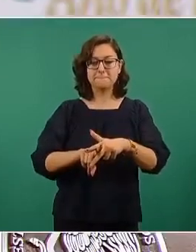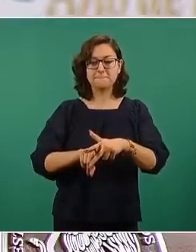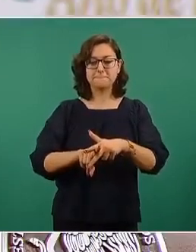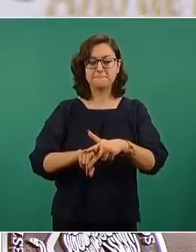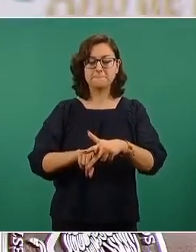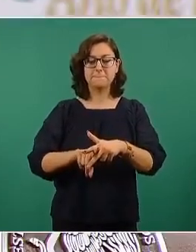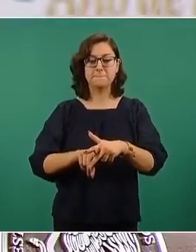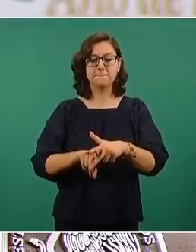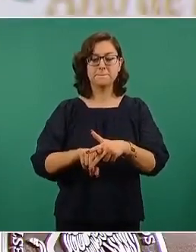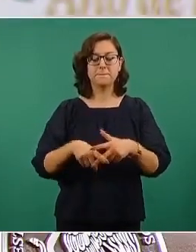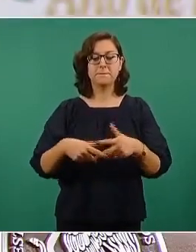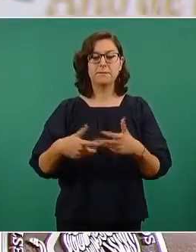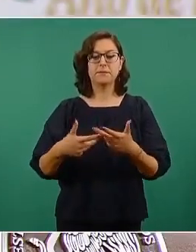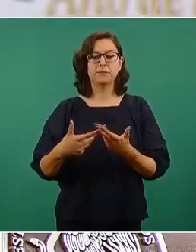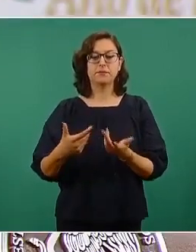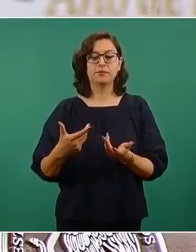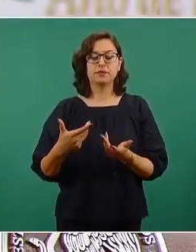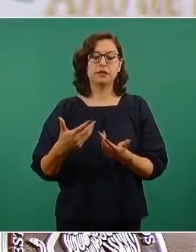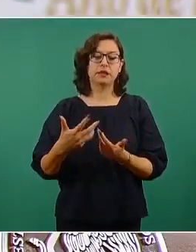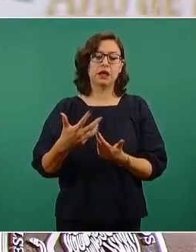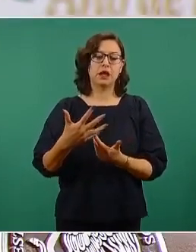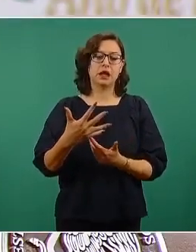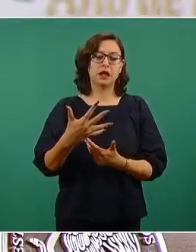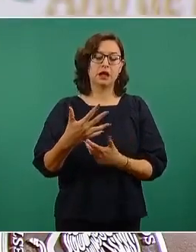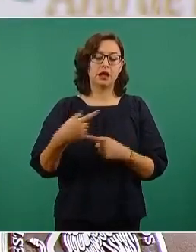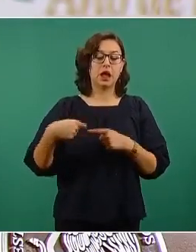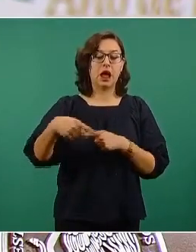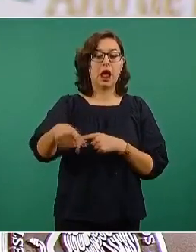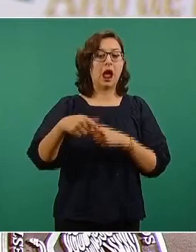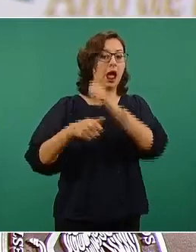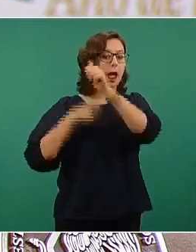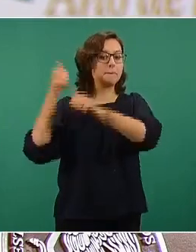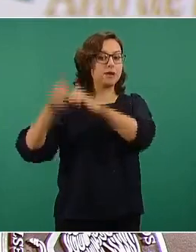del 15 al 20 de este mes,